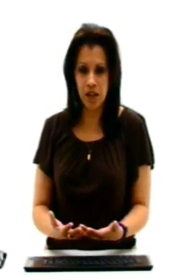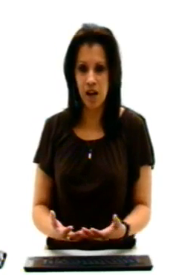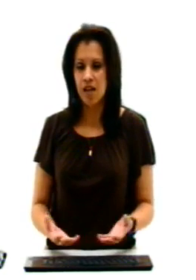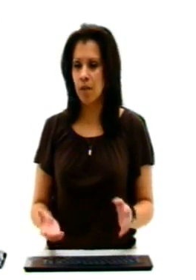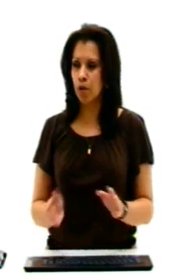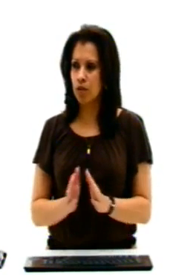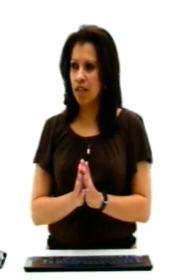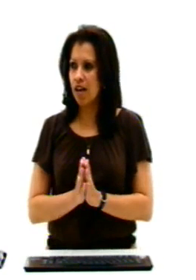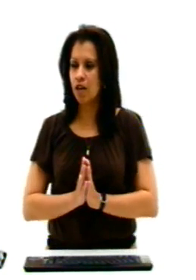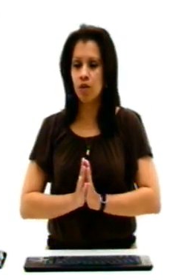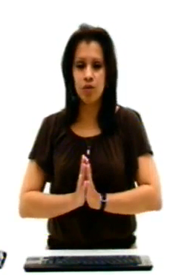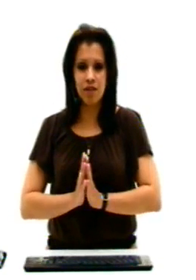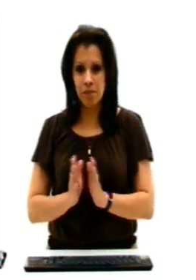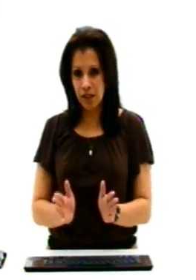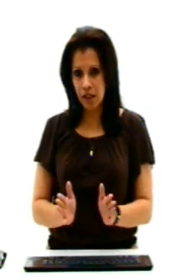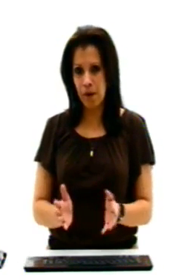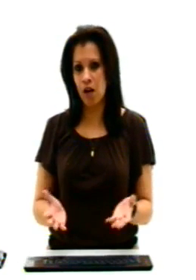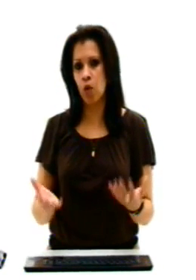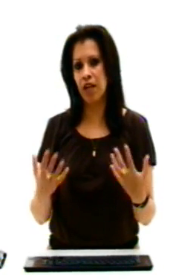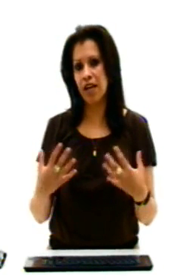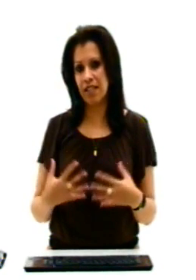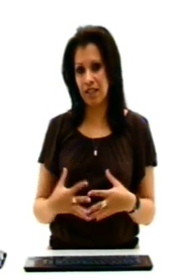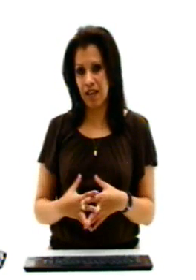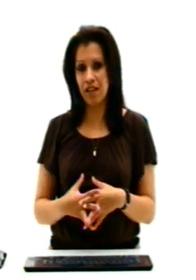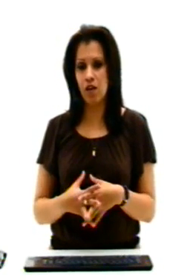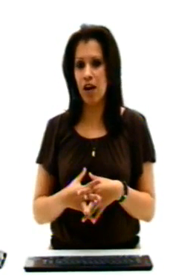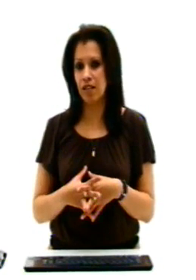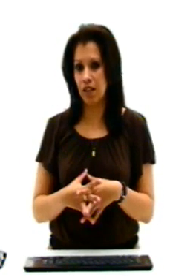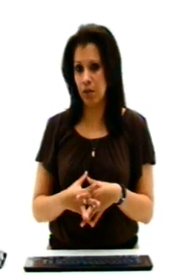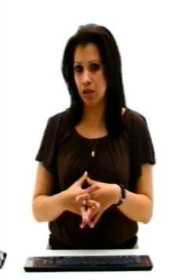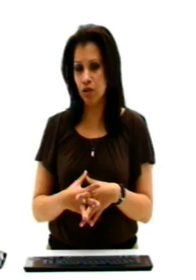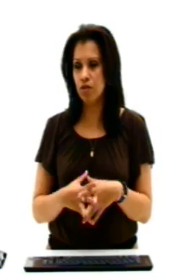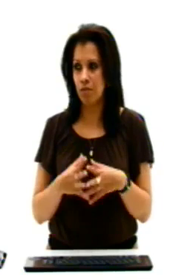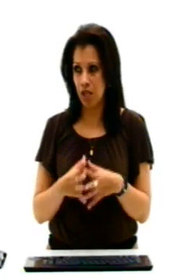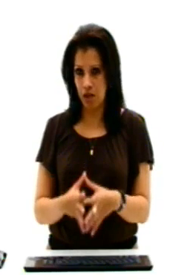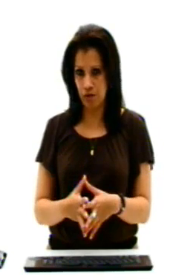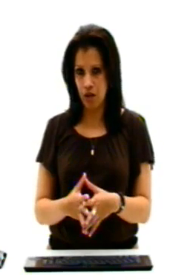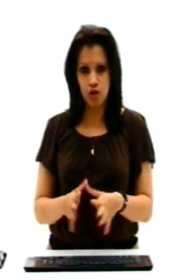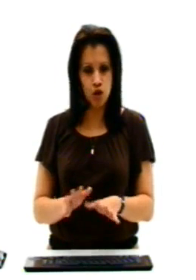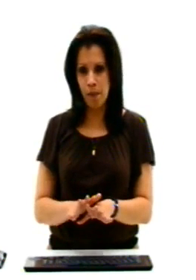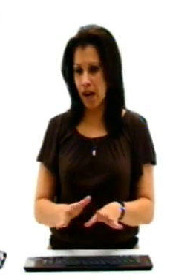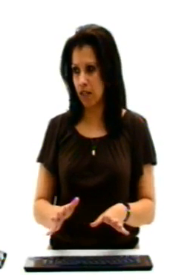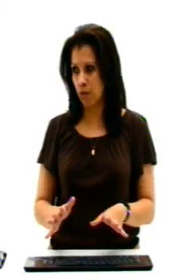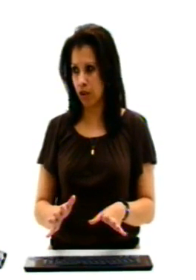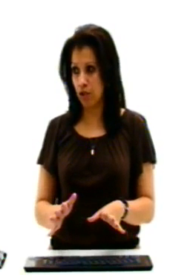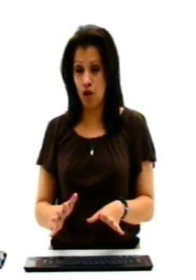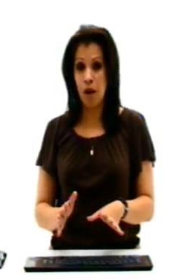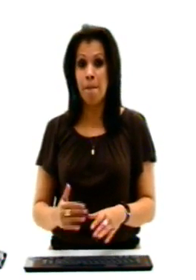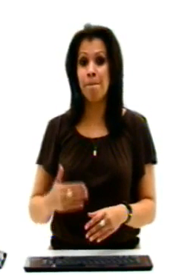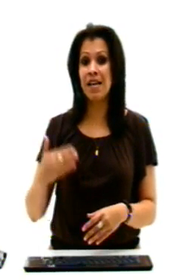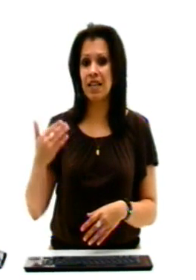se producía se producía exclusivamente para cubrir las necesidad de los asentamientos mineros no para